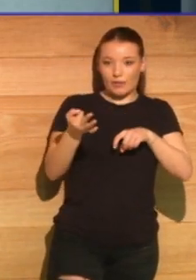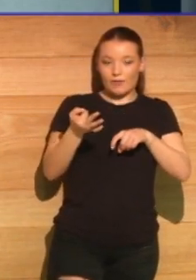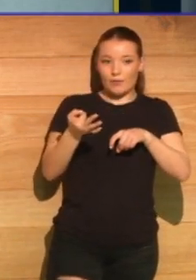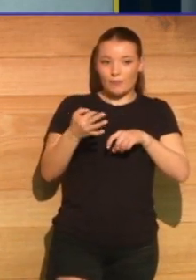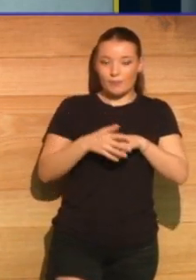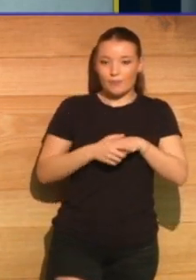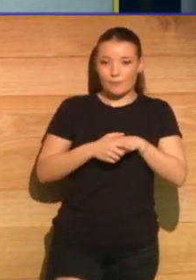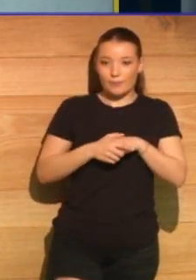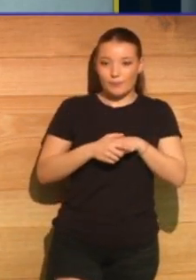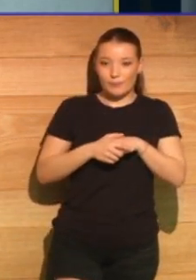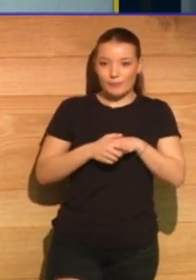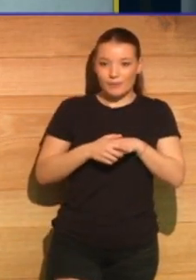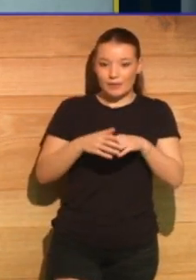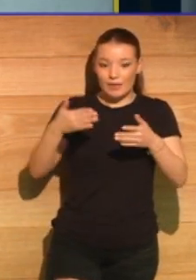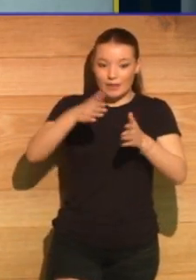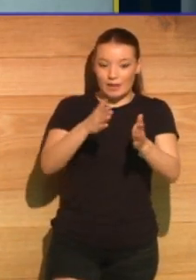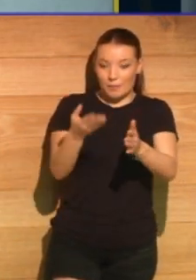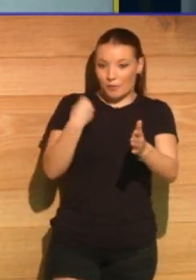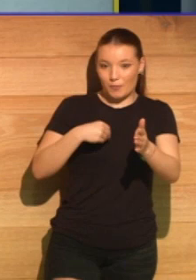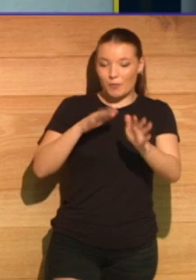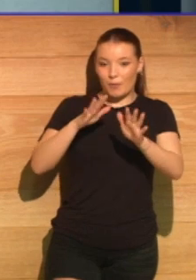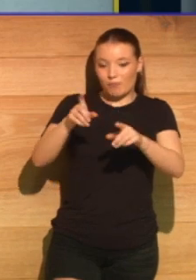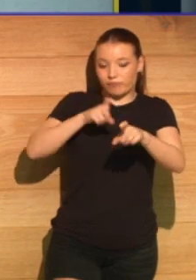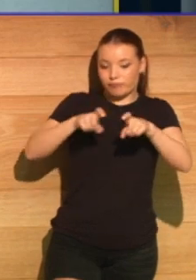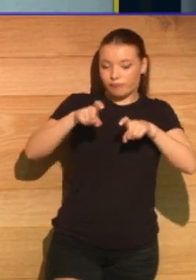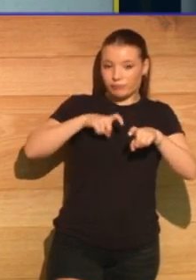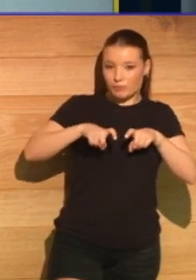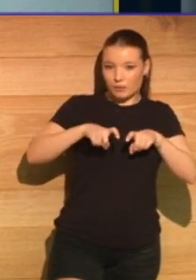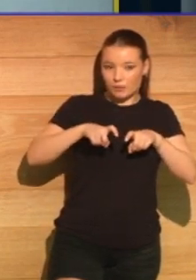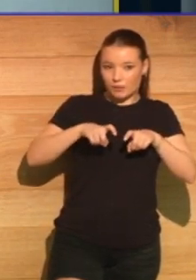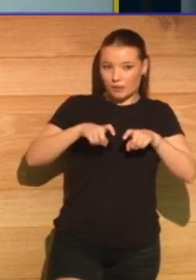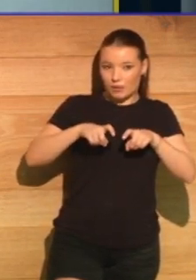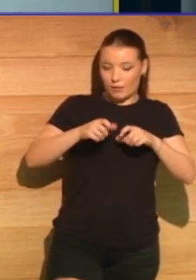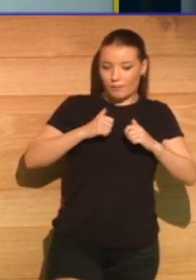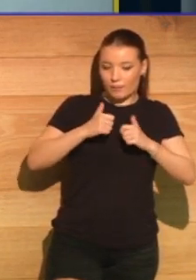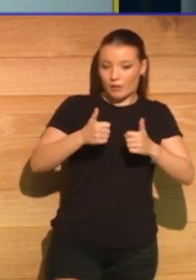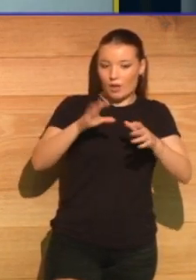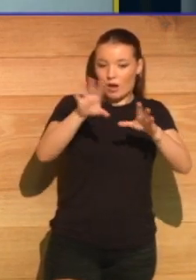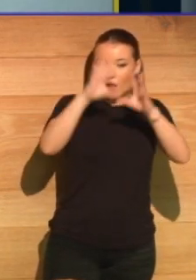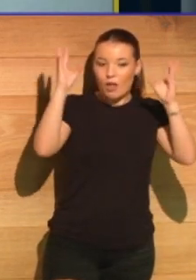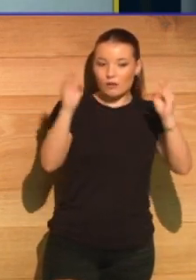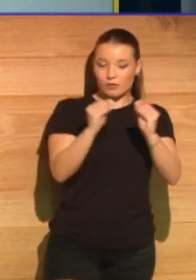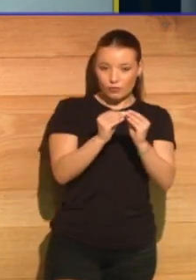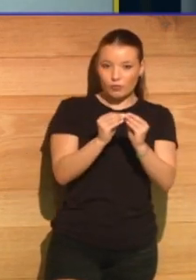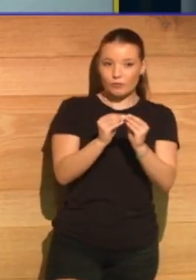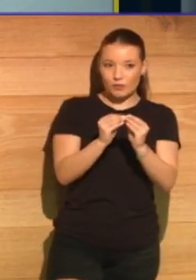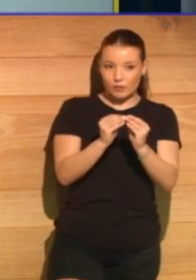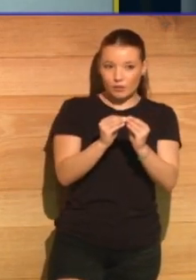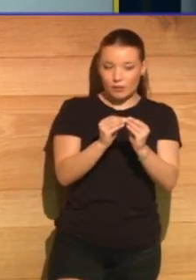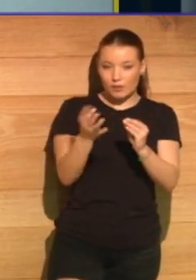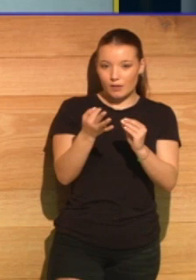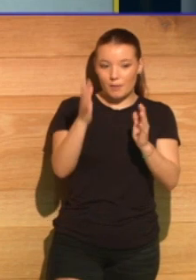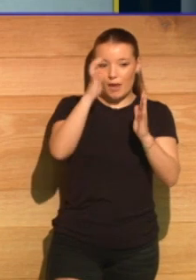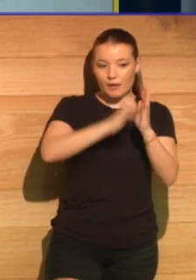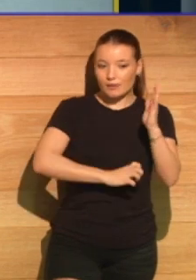hizo ella, pero hacerlo hacia atrás. Partir de lo que yo diría el resumen e ir conociendo más el artículo completo